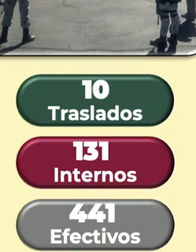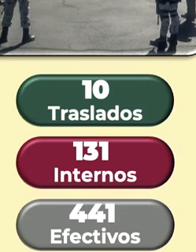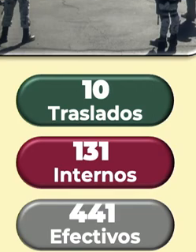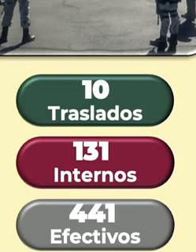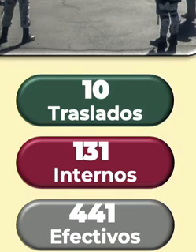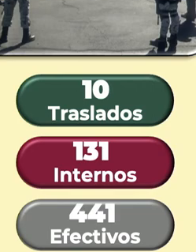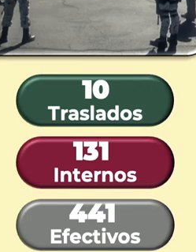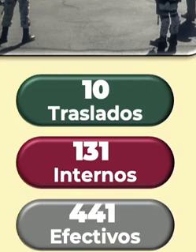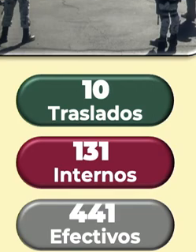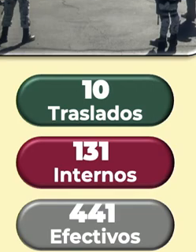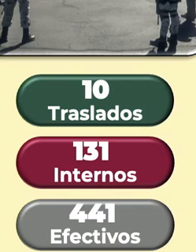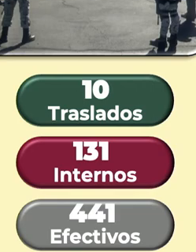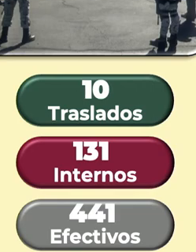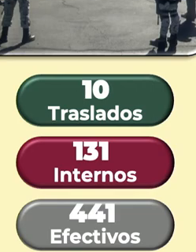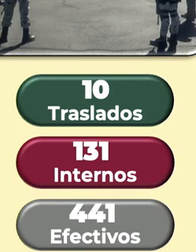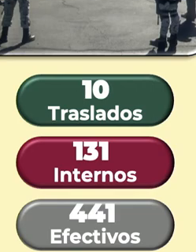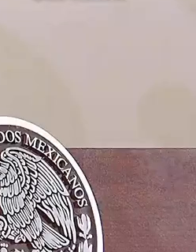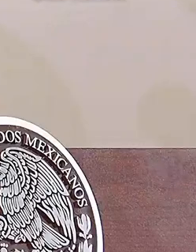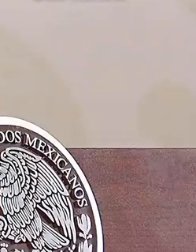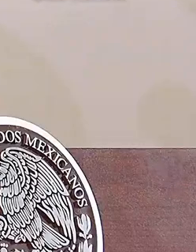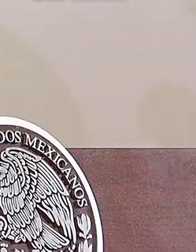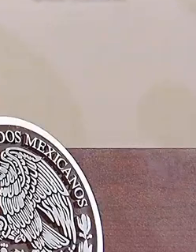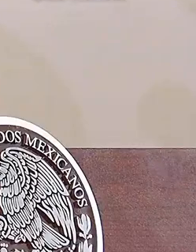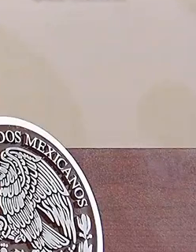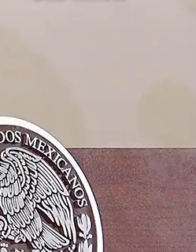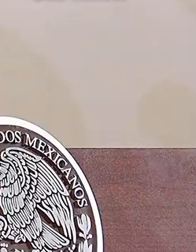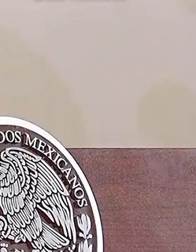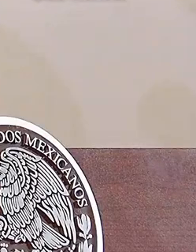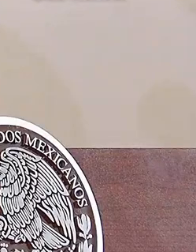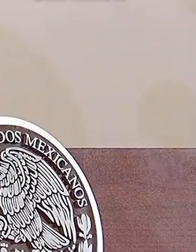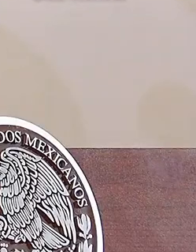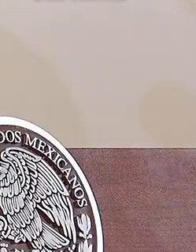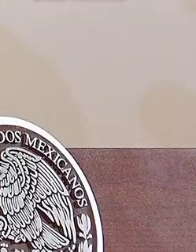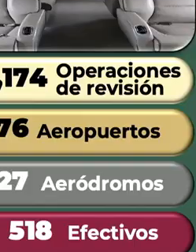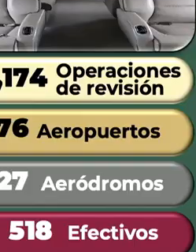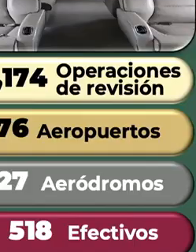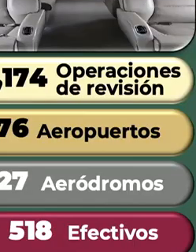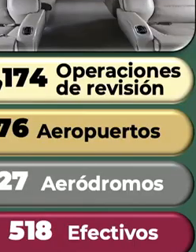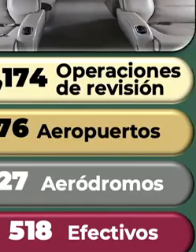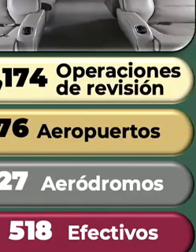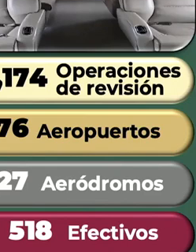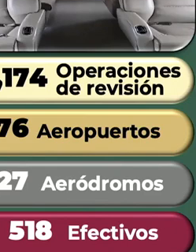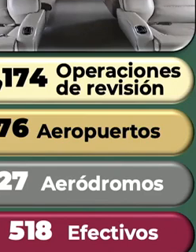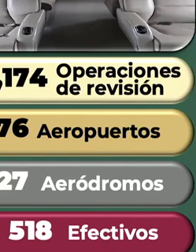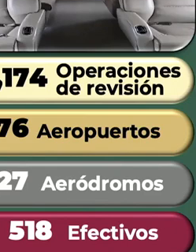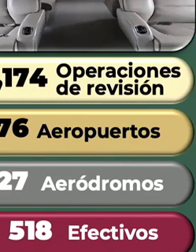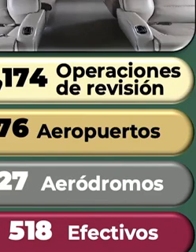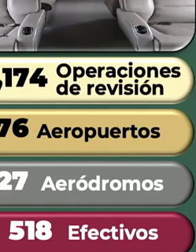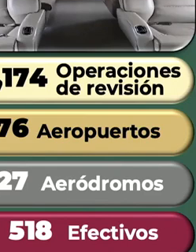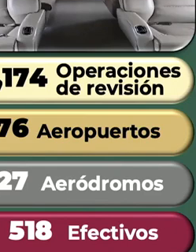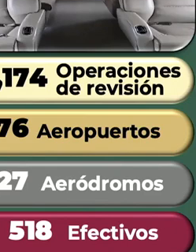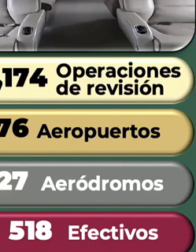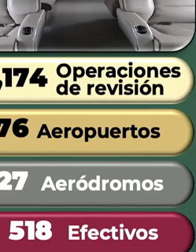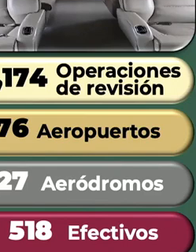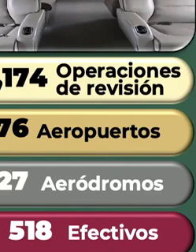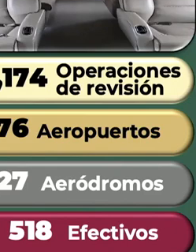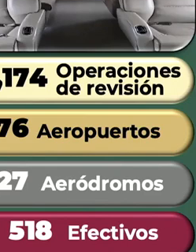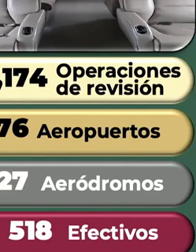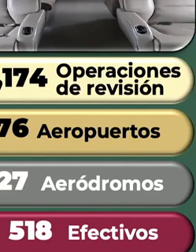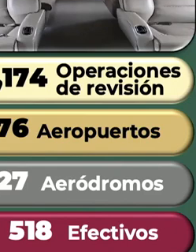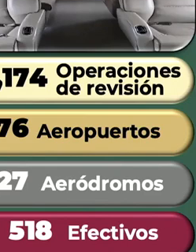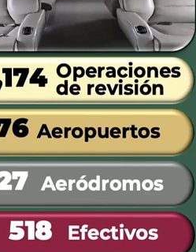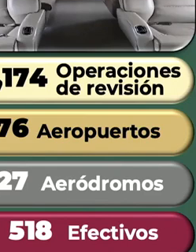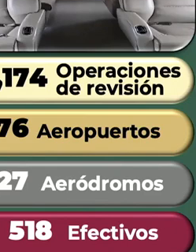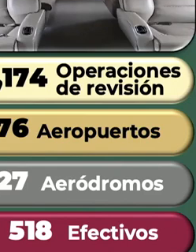se lleva a cabo en aeropuertos y aeródromos, se llevaron a cabo 22 mil 174 operaciones de revisión, en estos